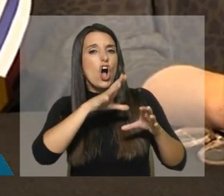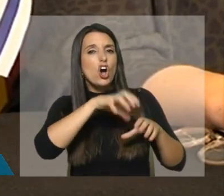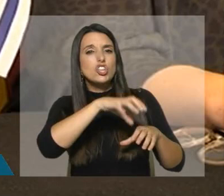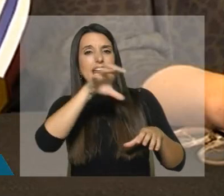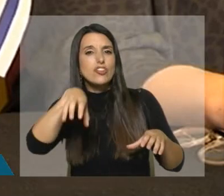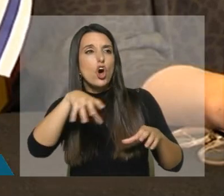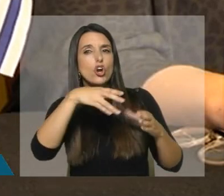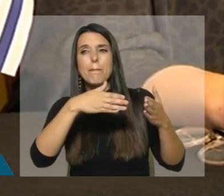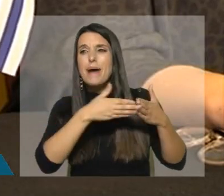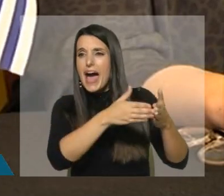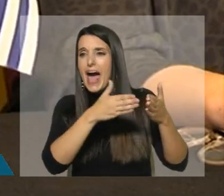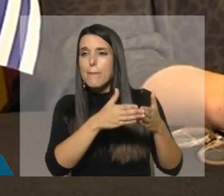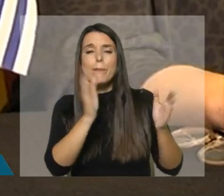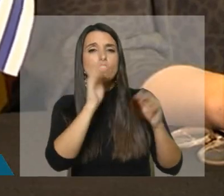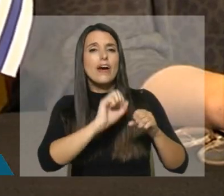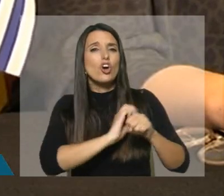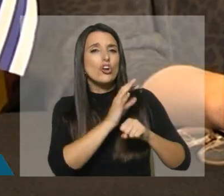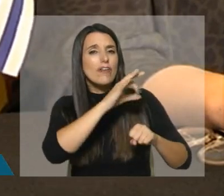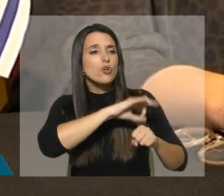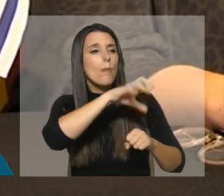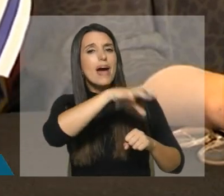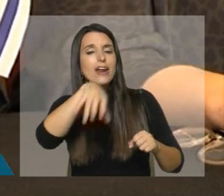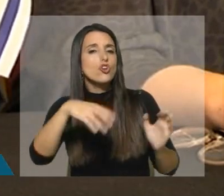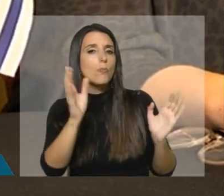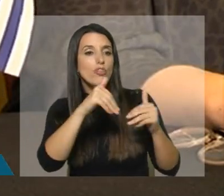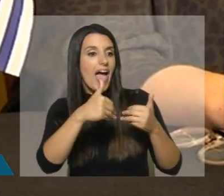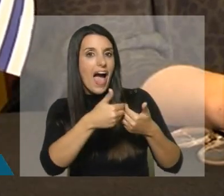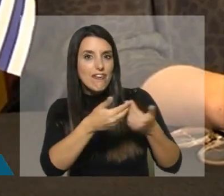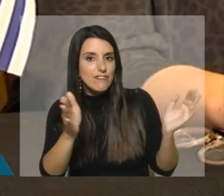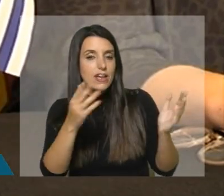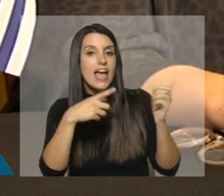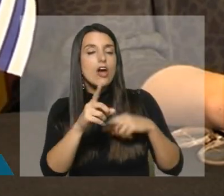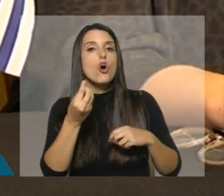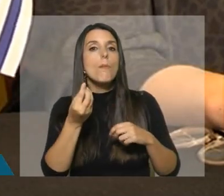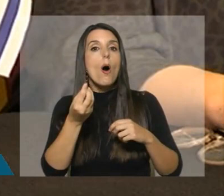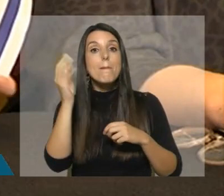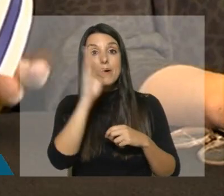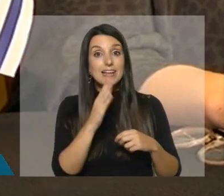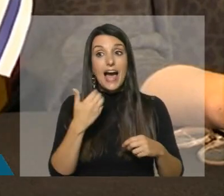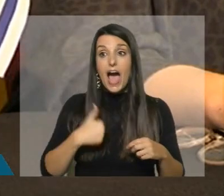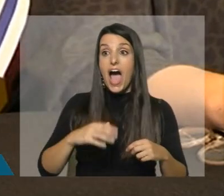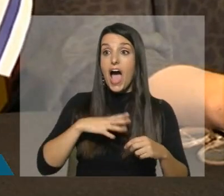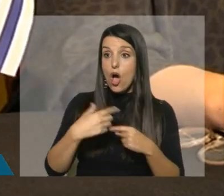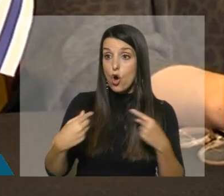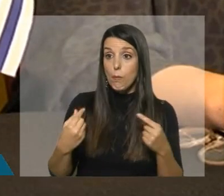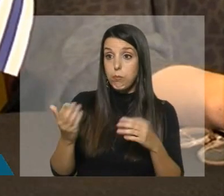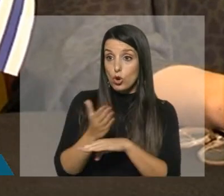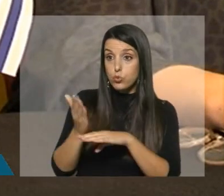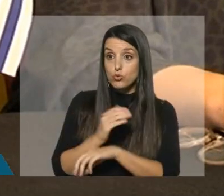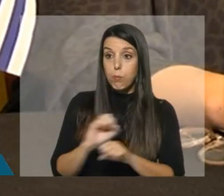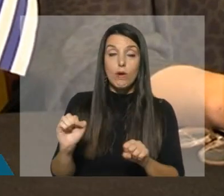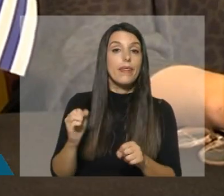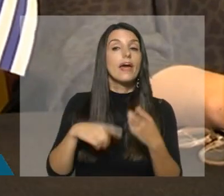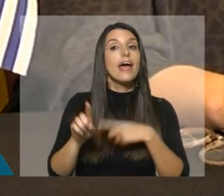abastecimiento. Entonces, aún existiendo laboratorios de genéricos en todos los países, había un problema de abastecimiento de materia prima.